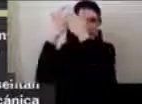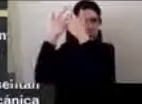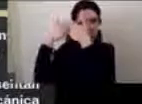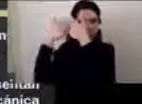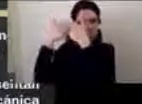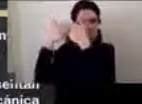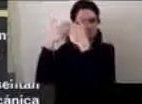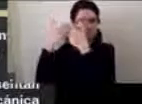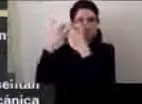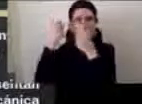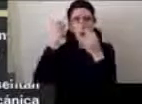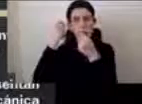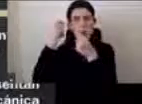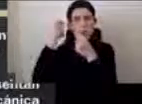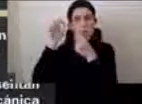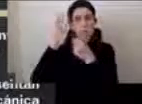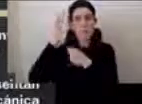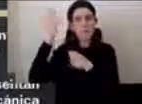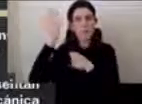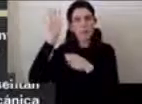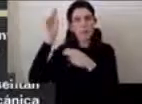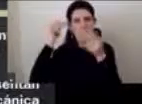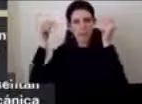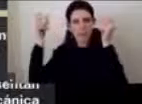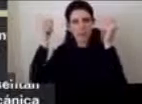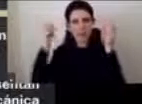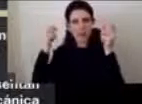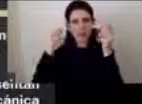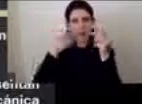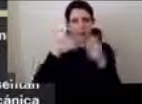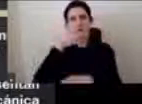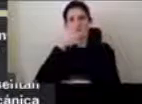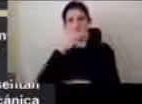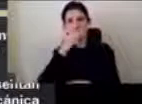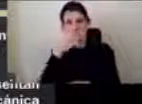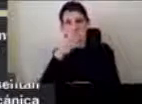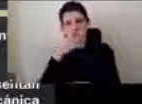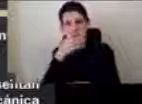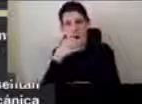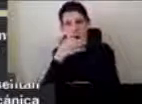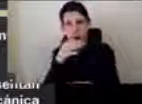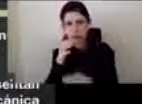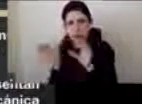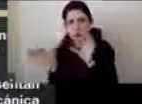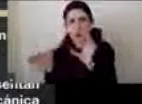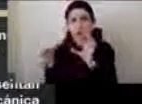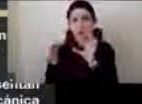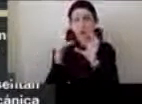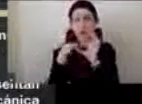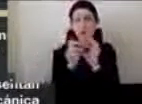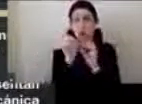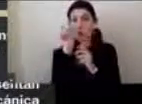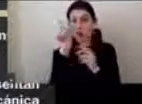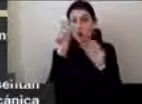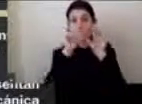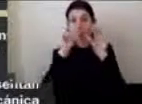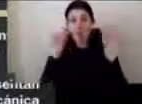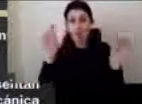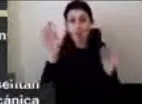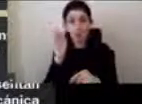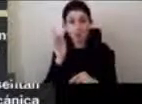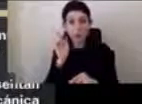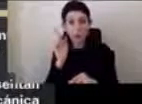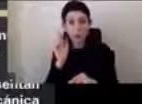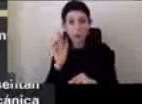de la creatividad un relato que se asocie a un concepto, a una frase, a un sonido, a una